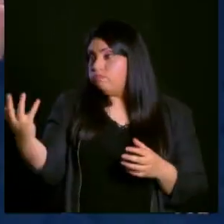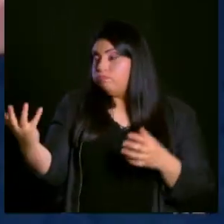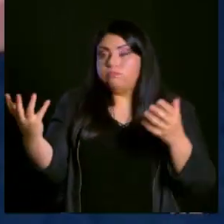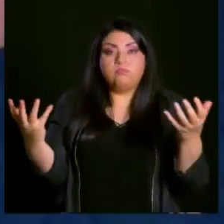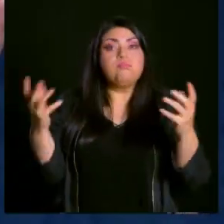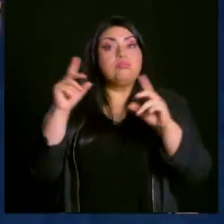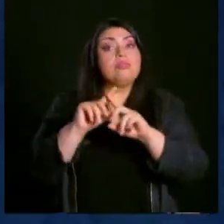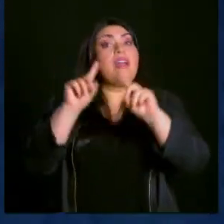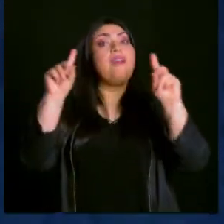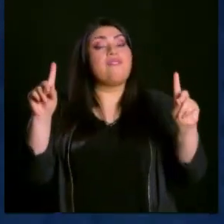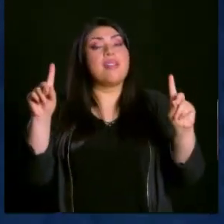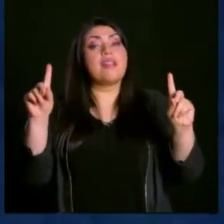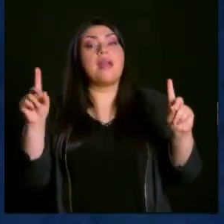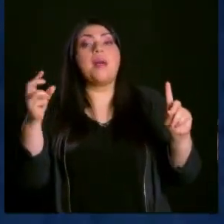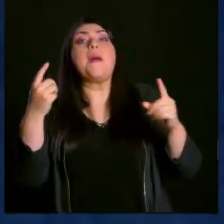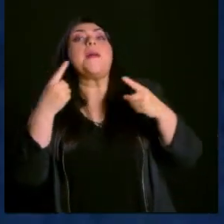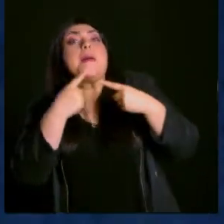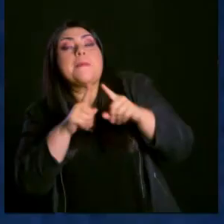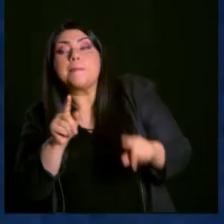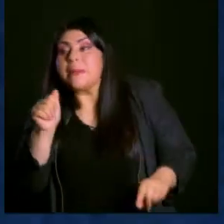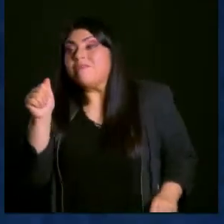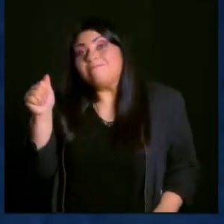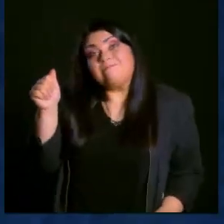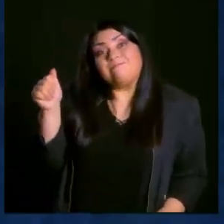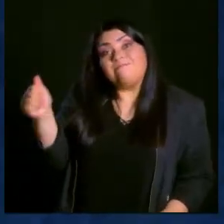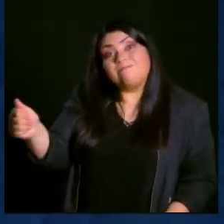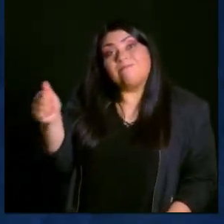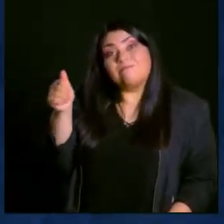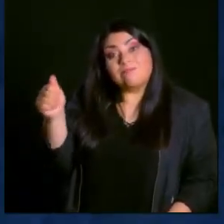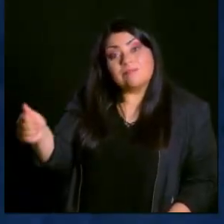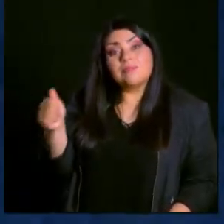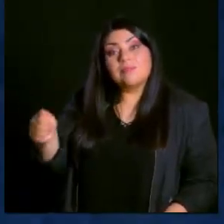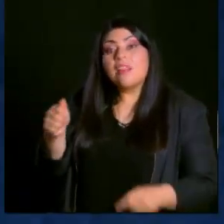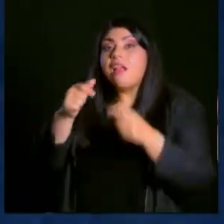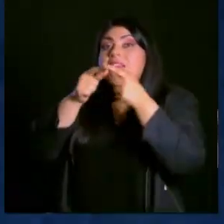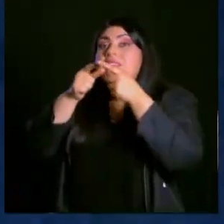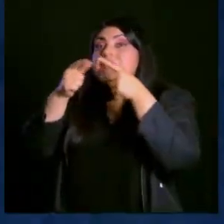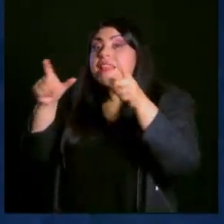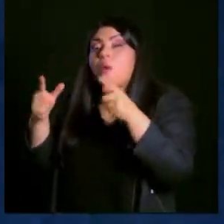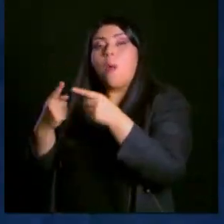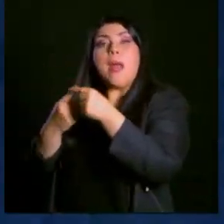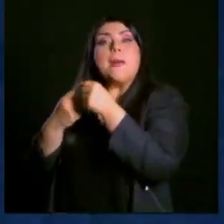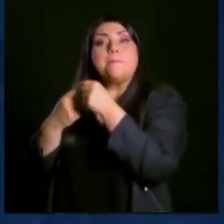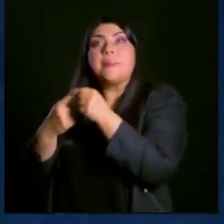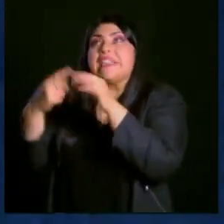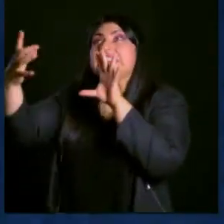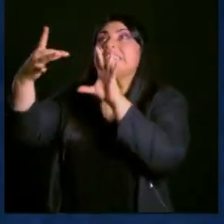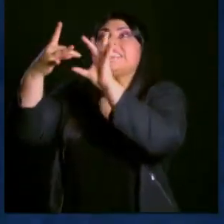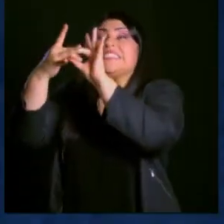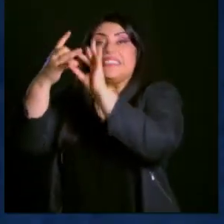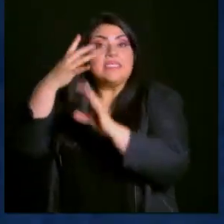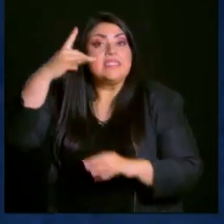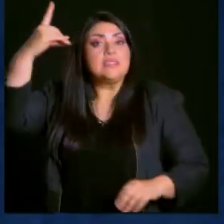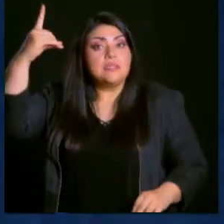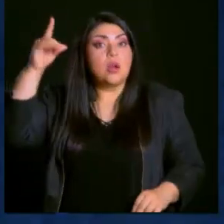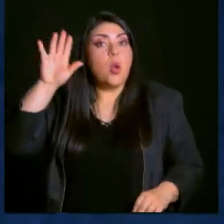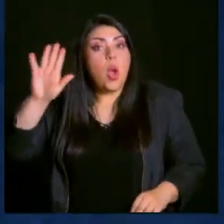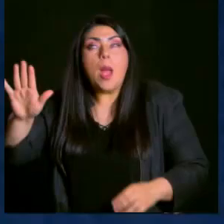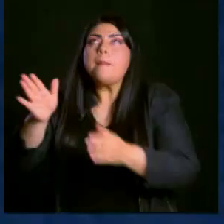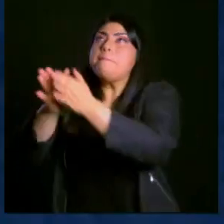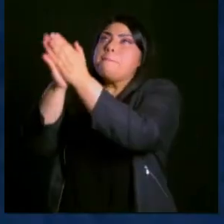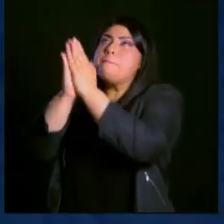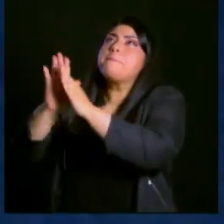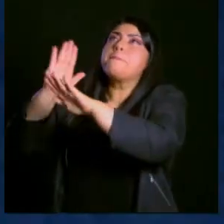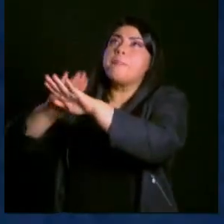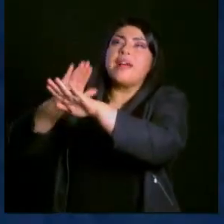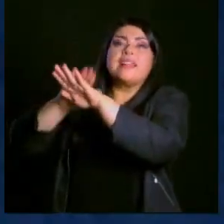diferentes pero a este les se les dio un lenguaje especial para conectarse con Dios y clamar por